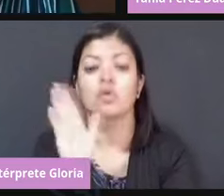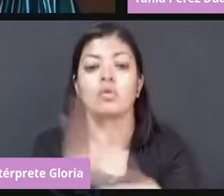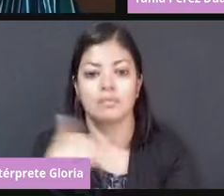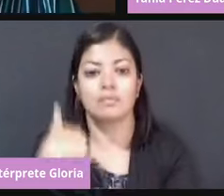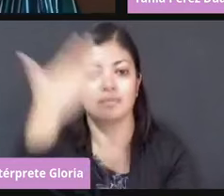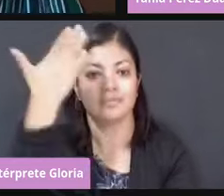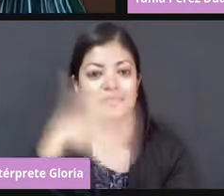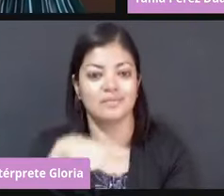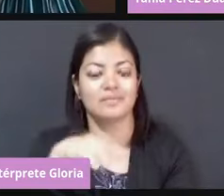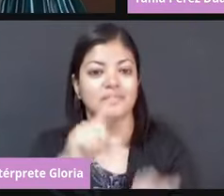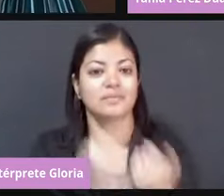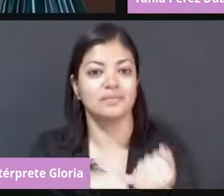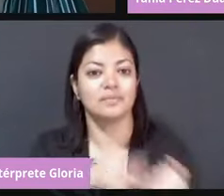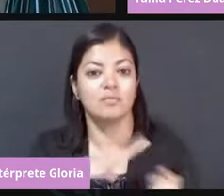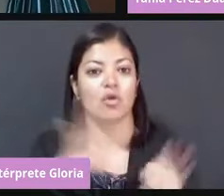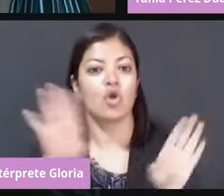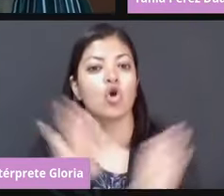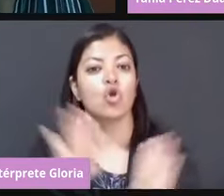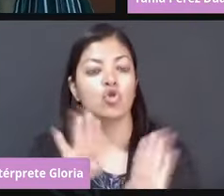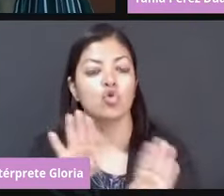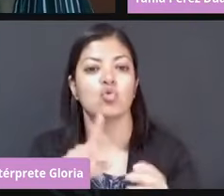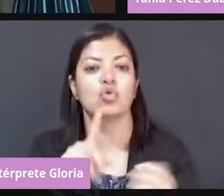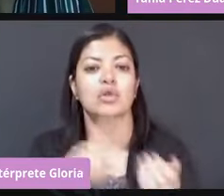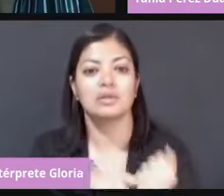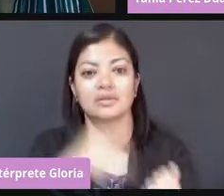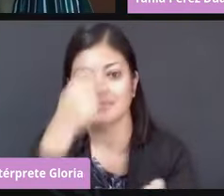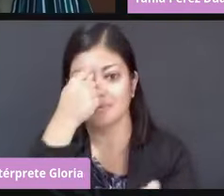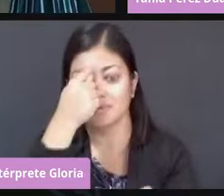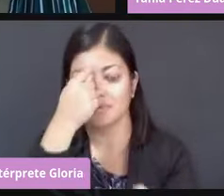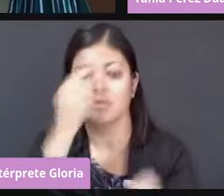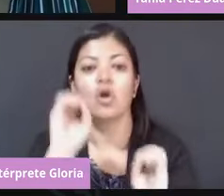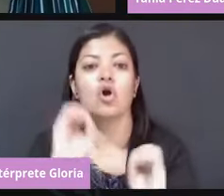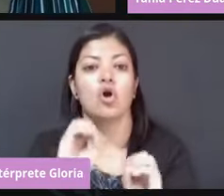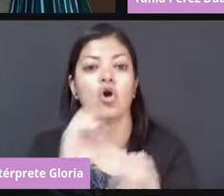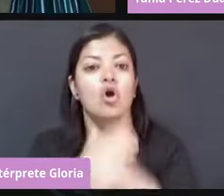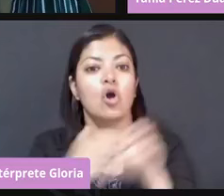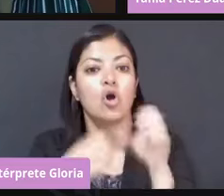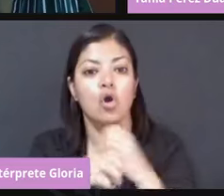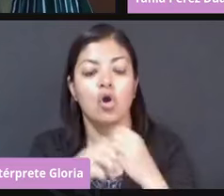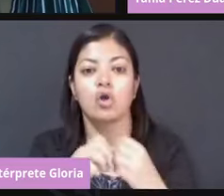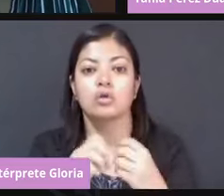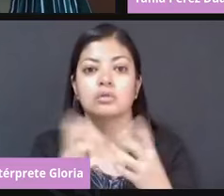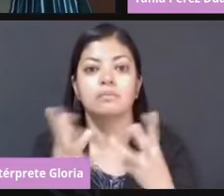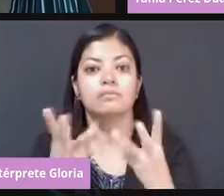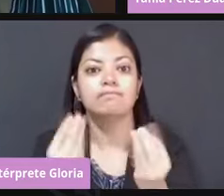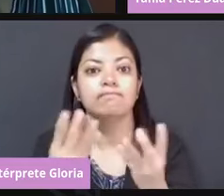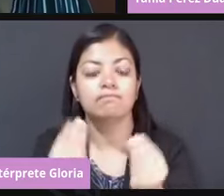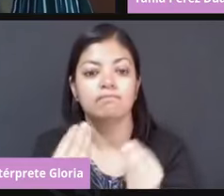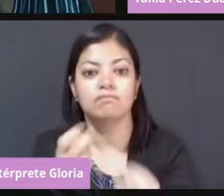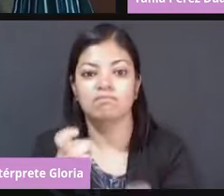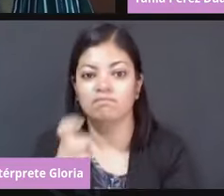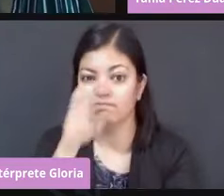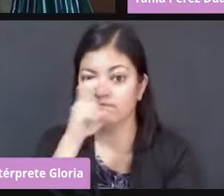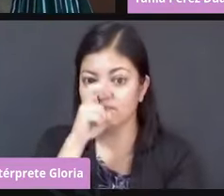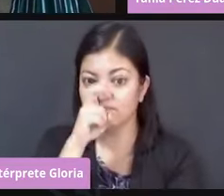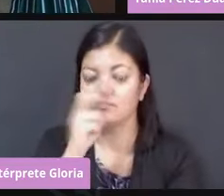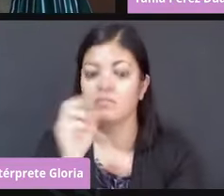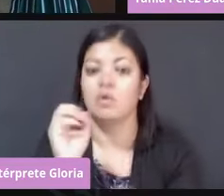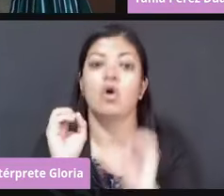hay ciertas conductas como estereotipadas o ciertas cosas como bastante rígidas o